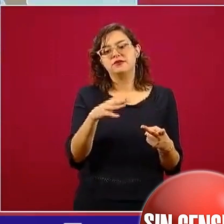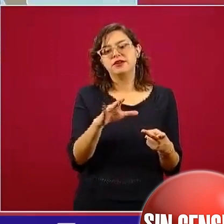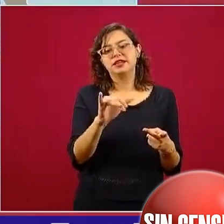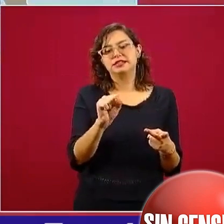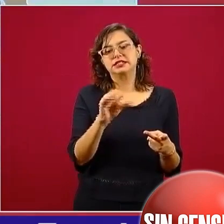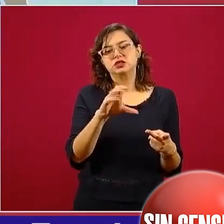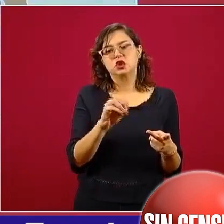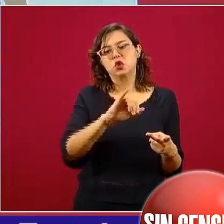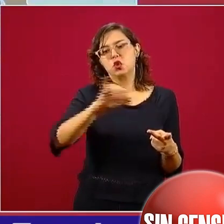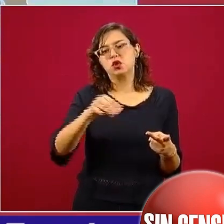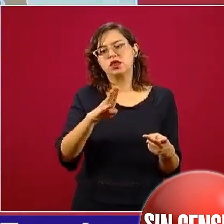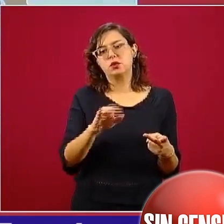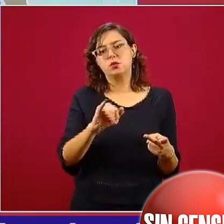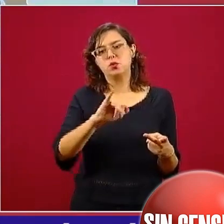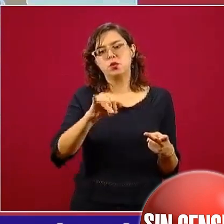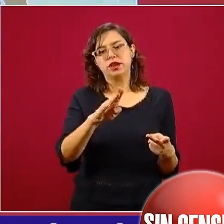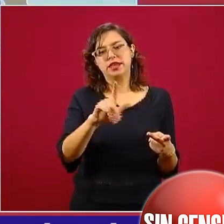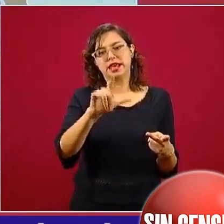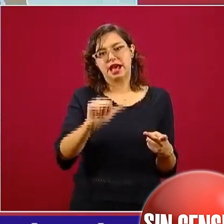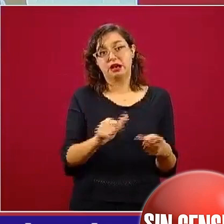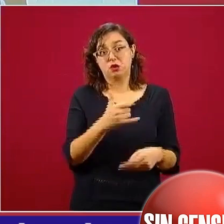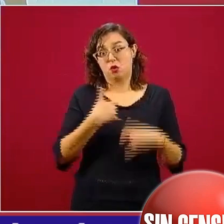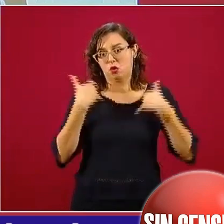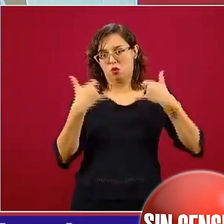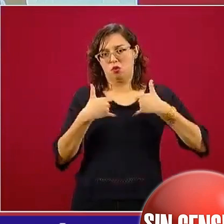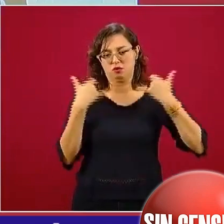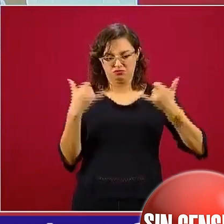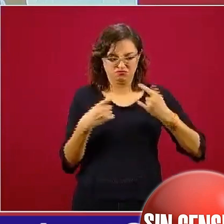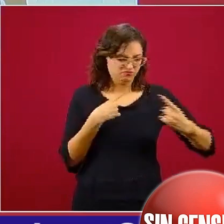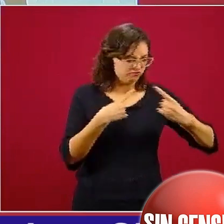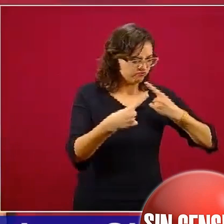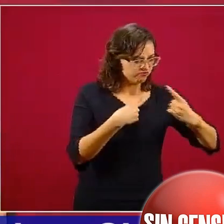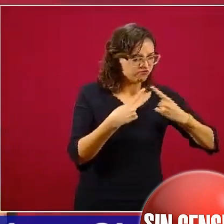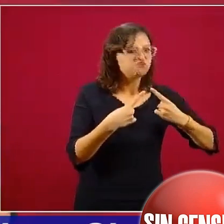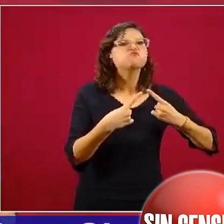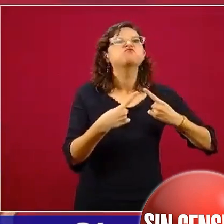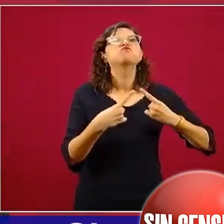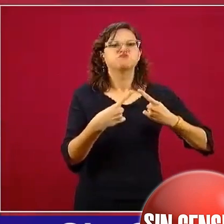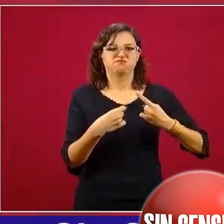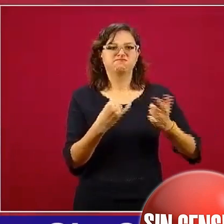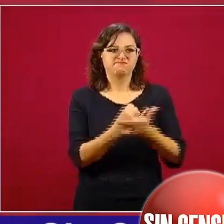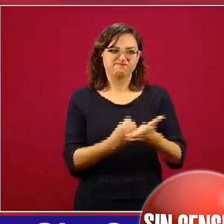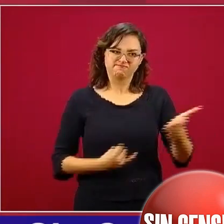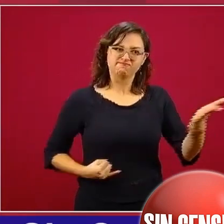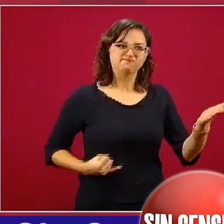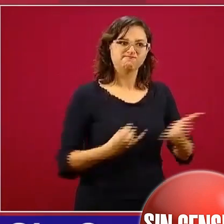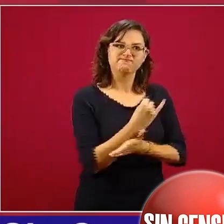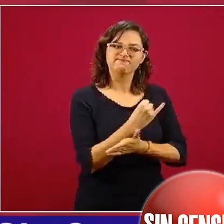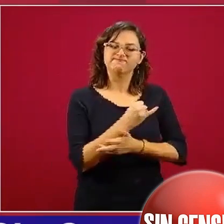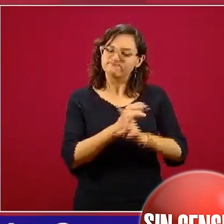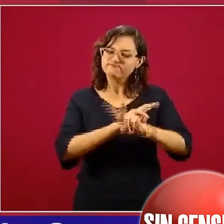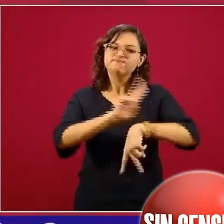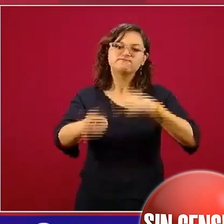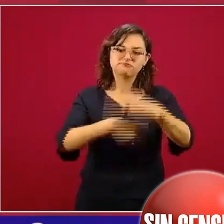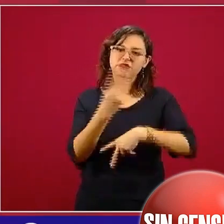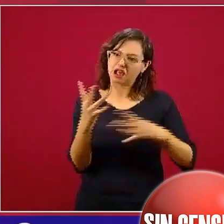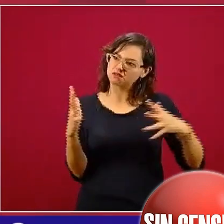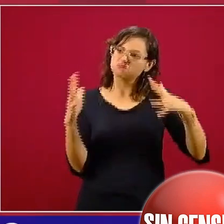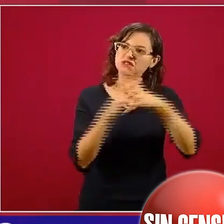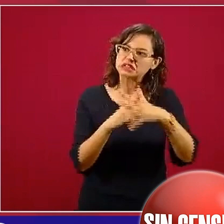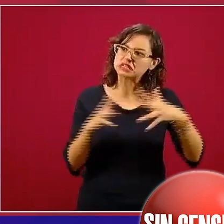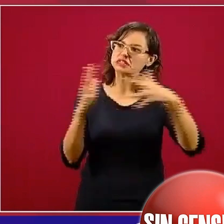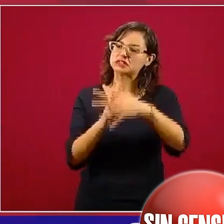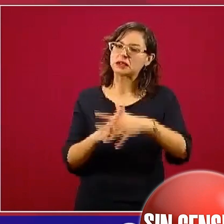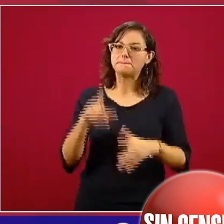otros, y ahí se decide luchar para restablecer la